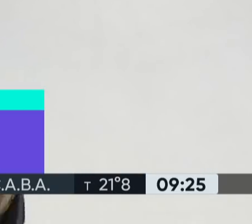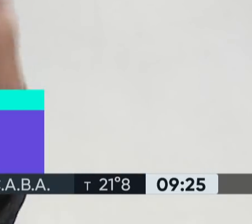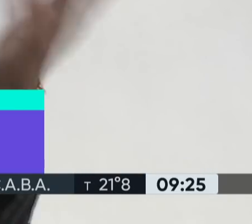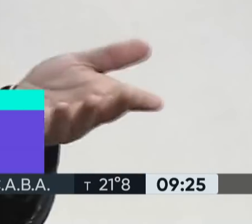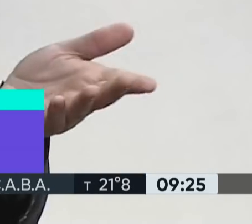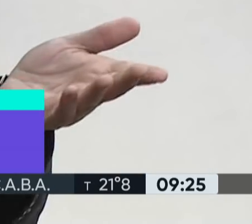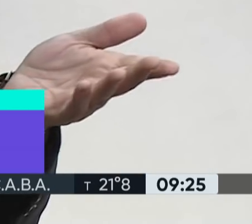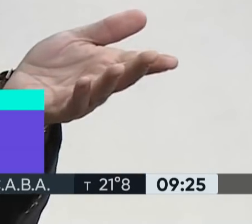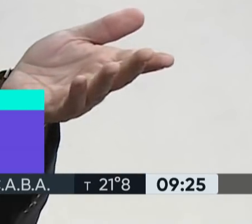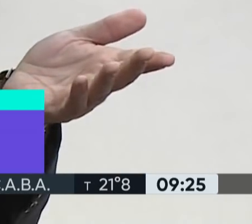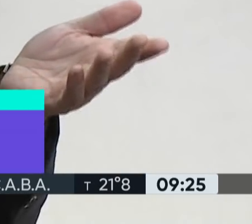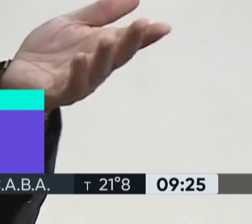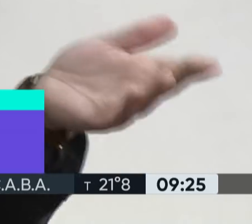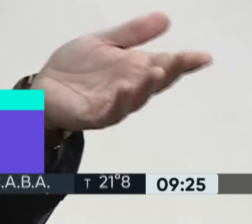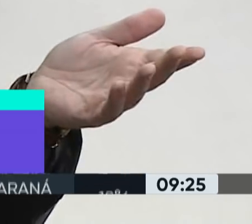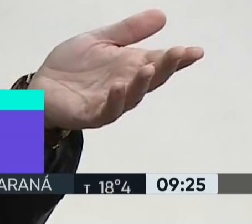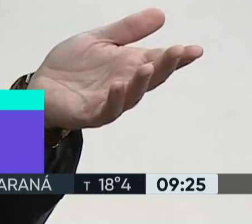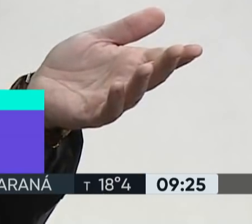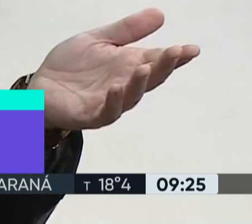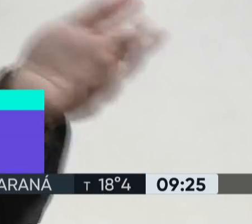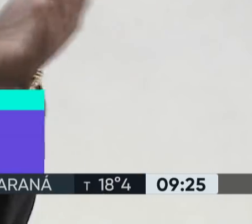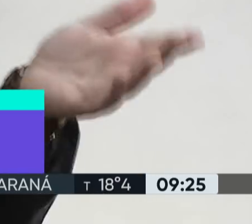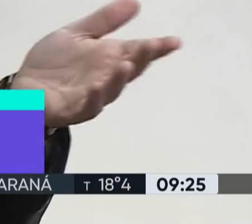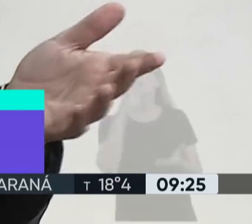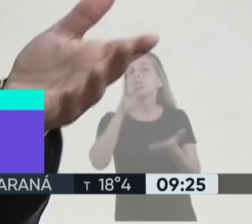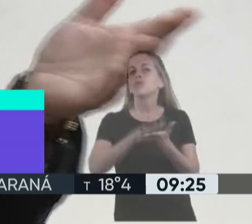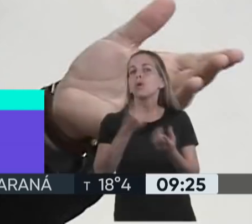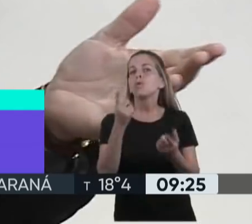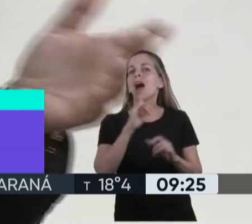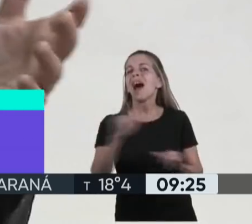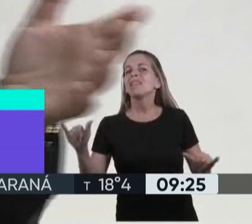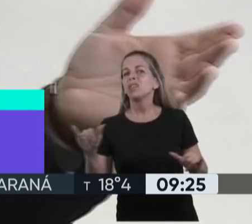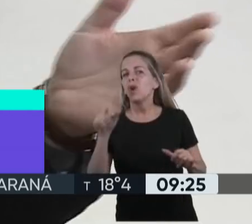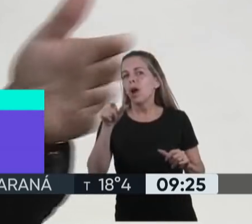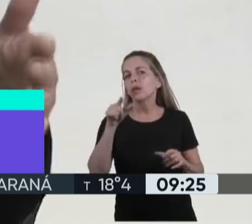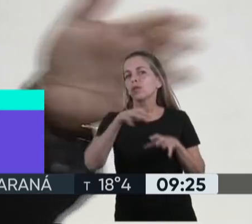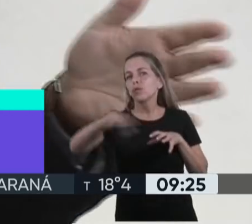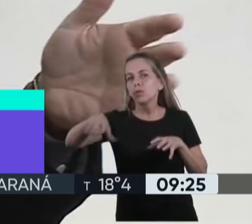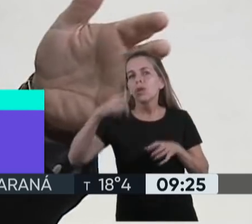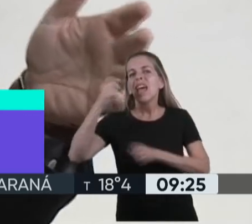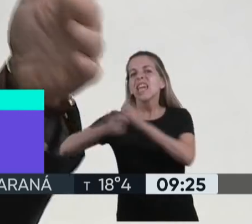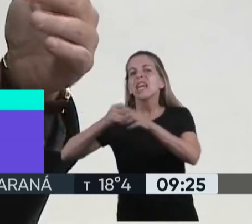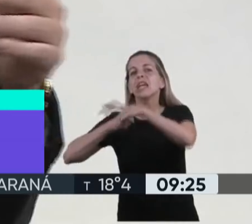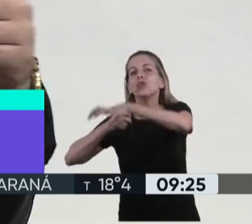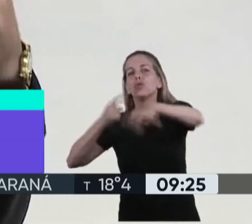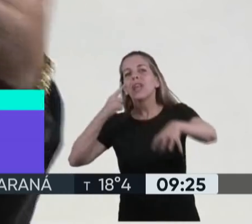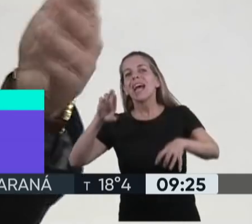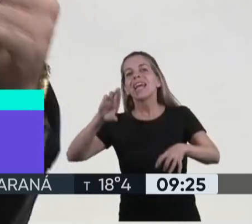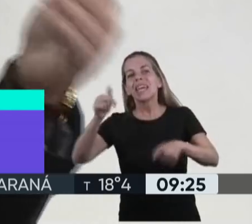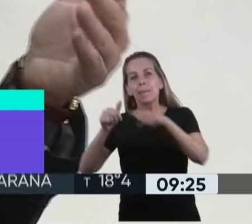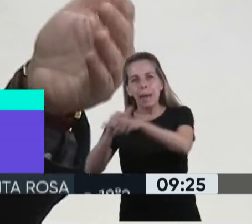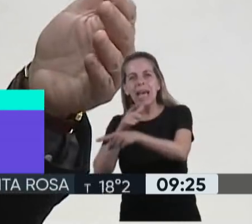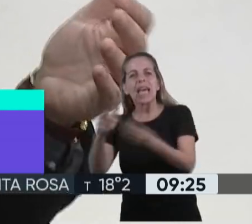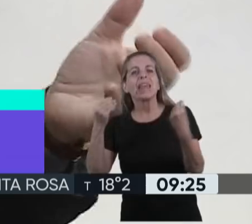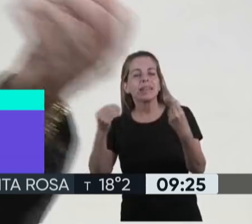como periodista. Yo le iba a preguntar sobre una advertencia que es un sector de industriales, IPA, que habla de un ausentismo